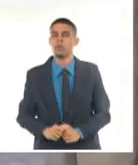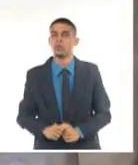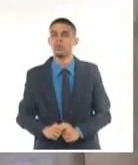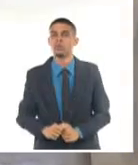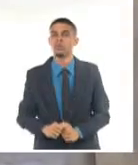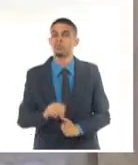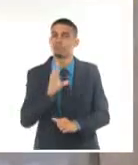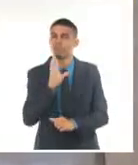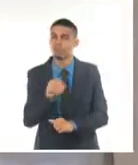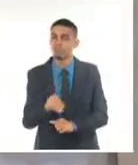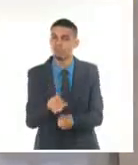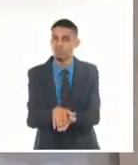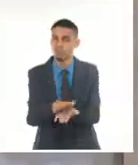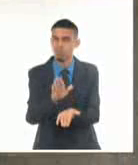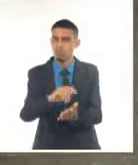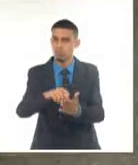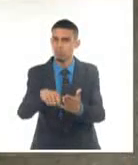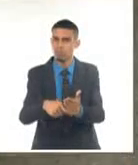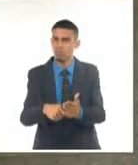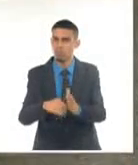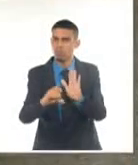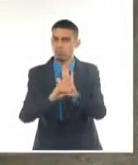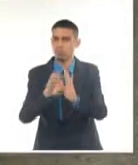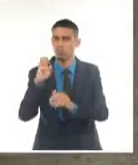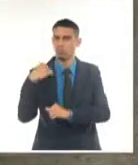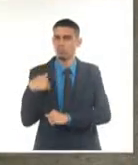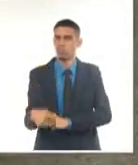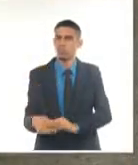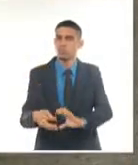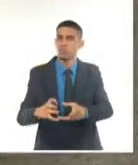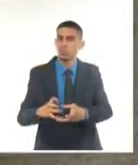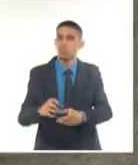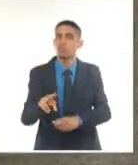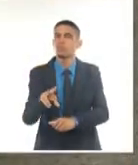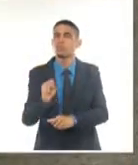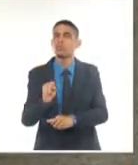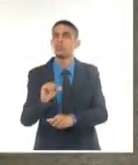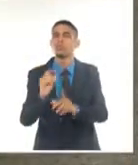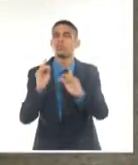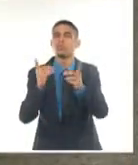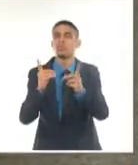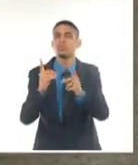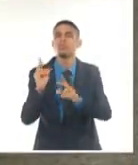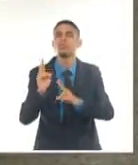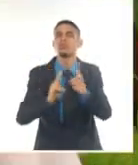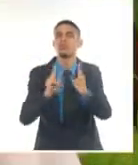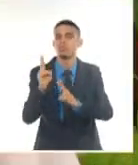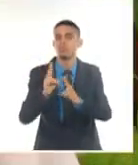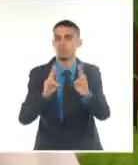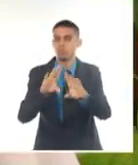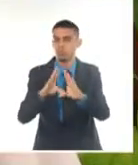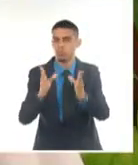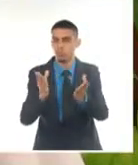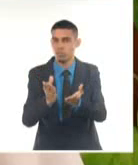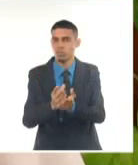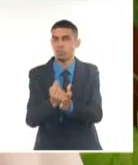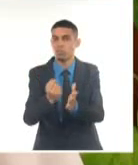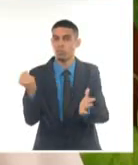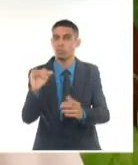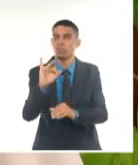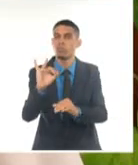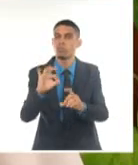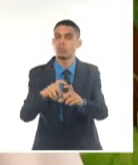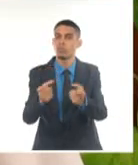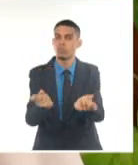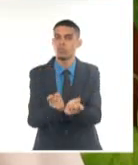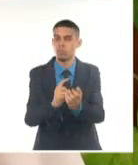dijo que con la firma del Código de Ética se expresa la Estrategia General de la Política de Cuadros, aprobada en el octavo Congreso del